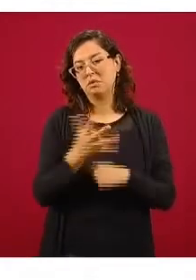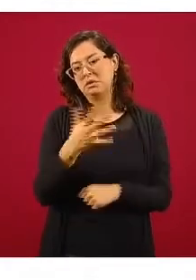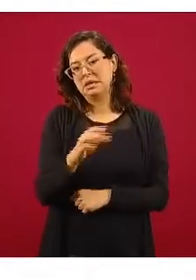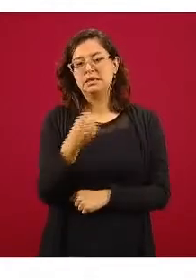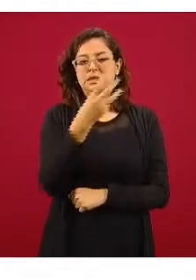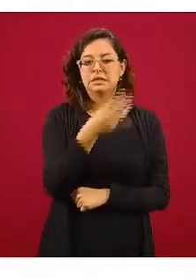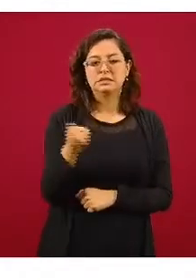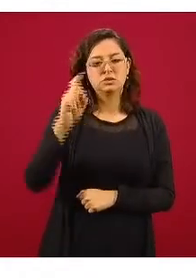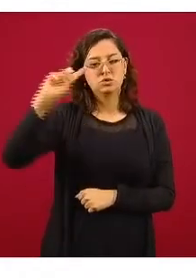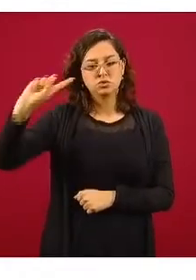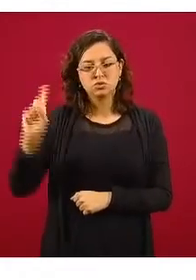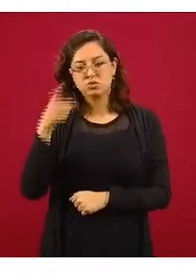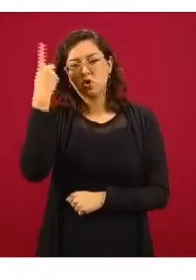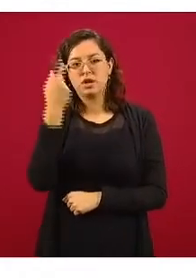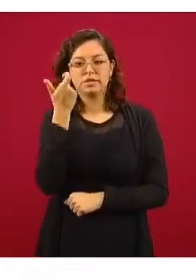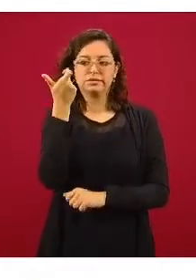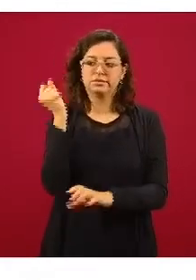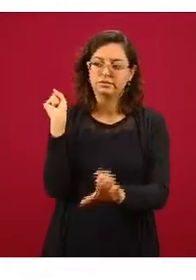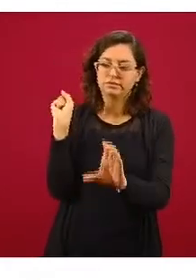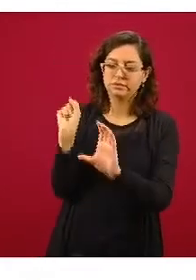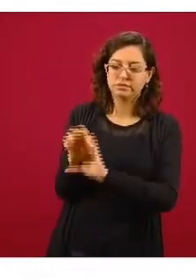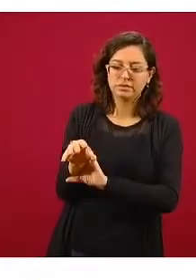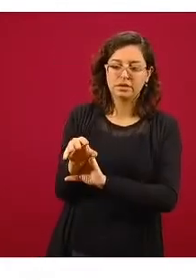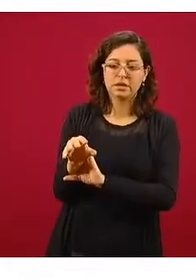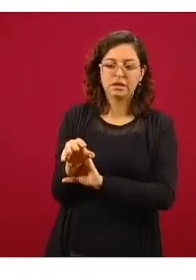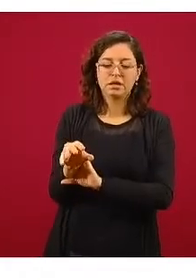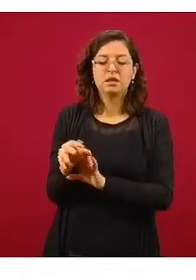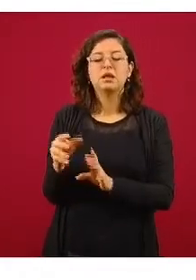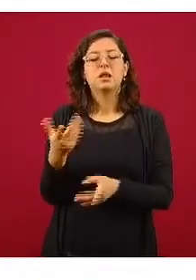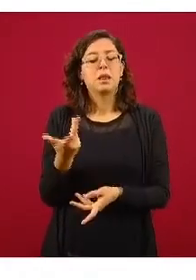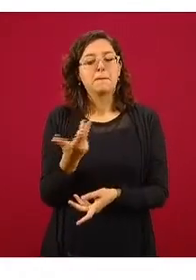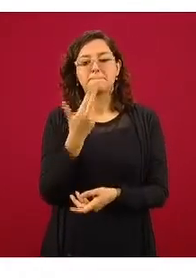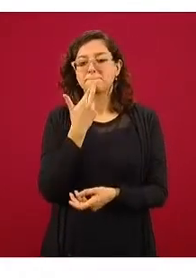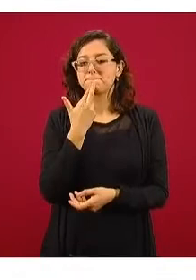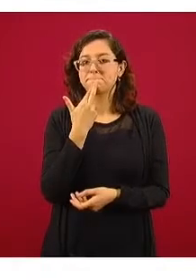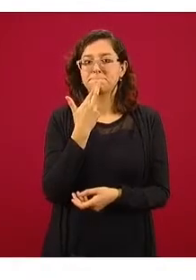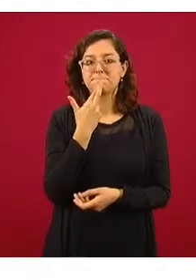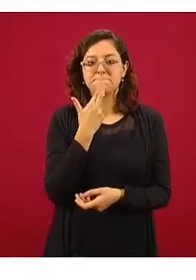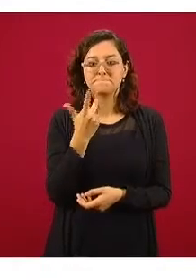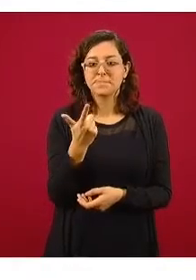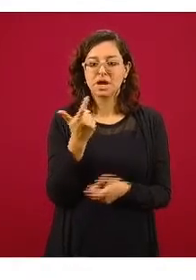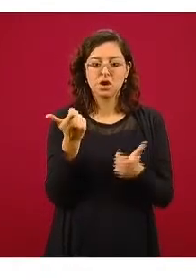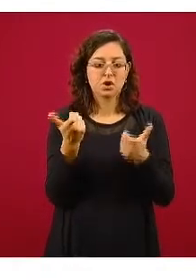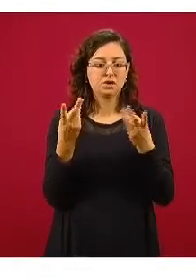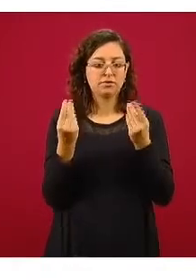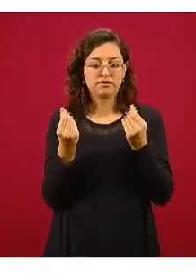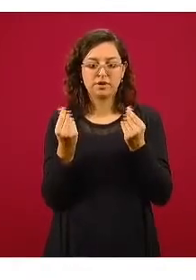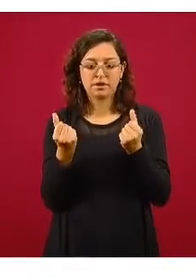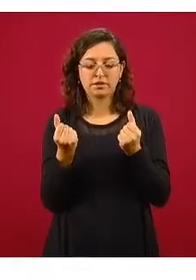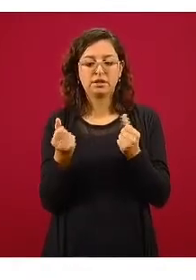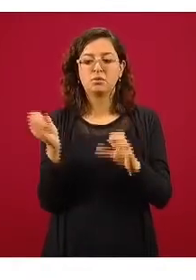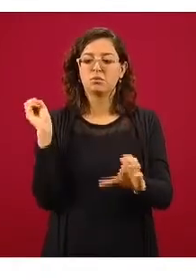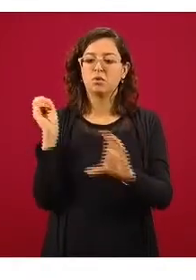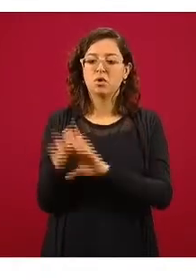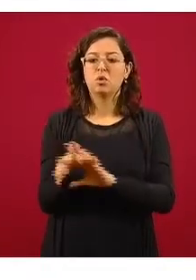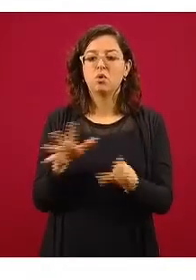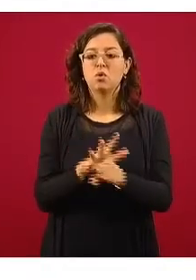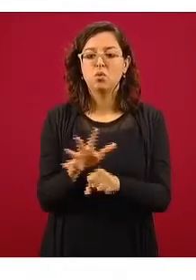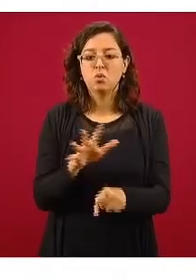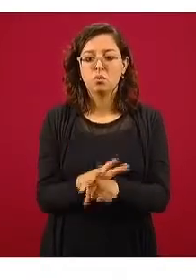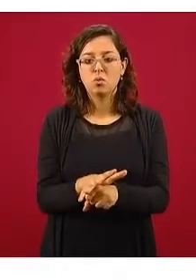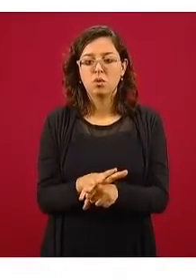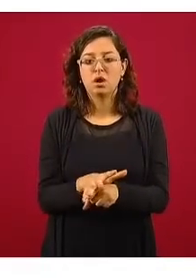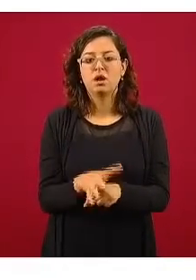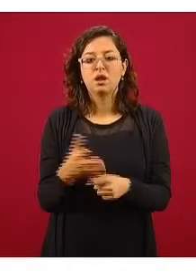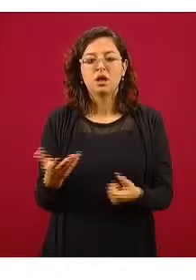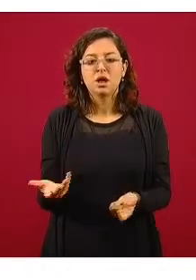300 dólares y que por esos 300 dólares la mejor opción cuando envían en efectivo la tienen de Ria Money Transfer,